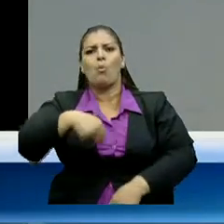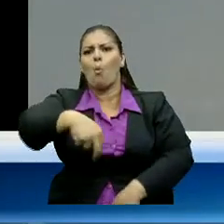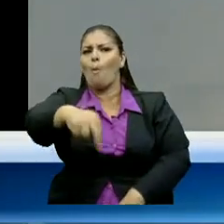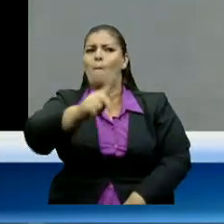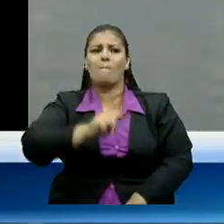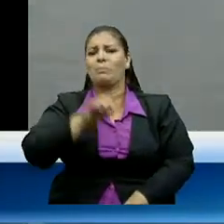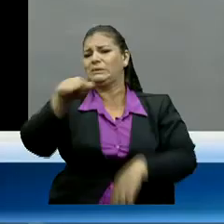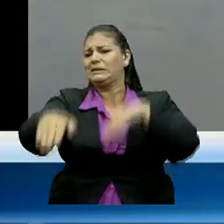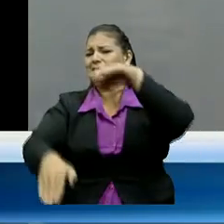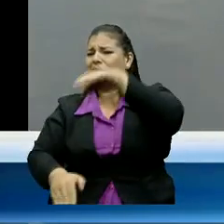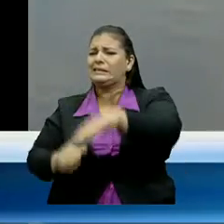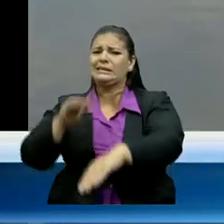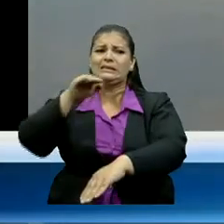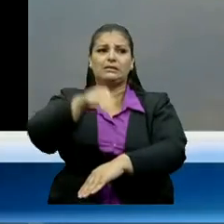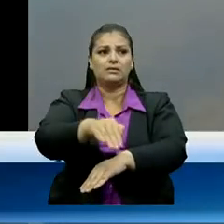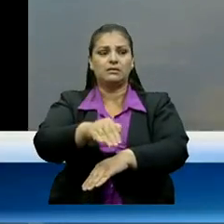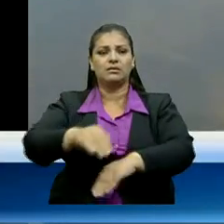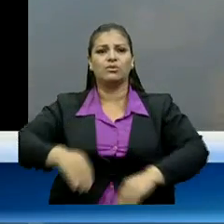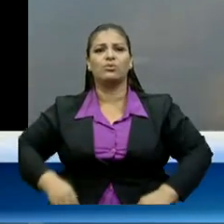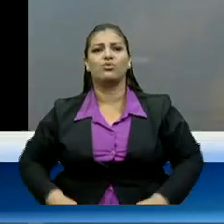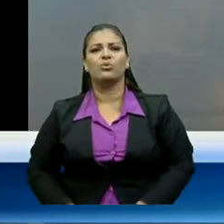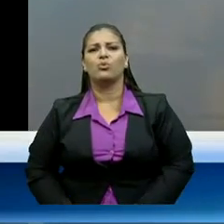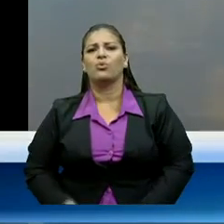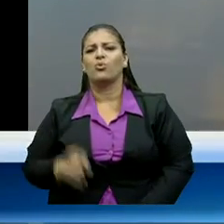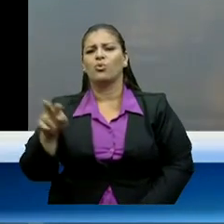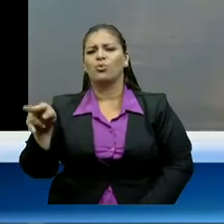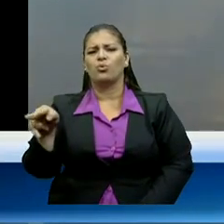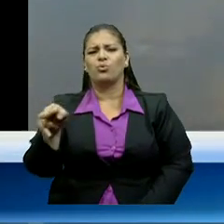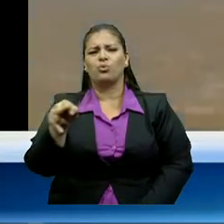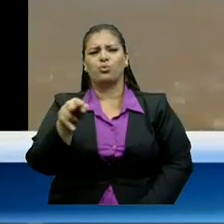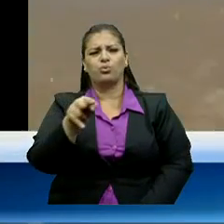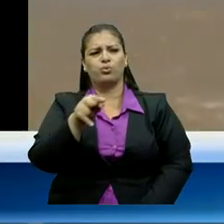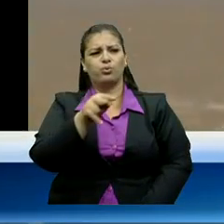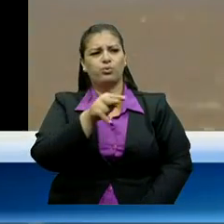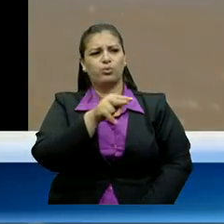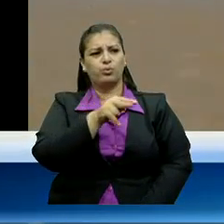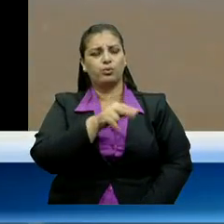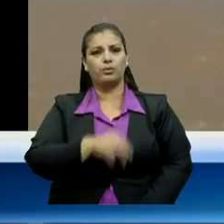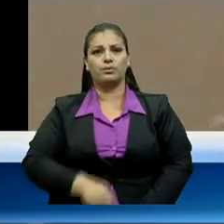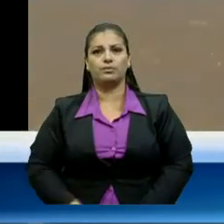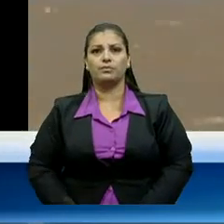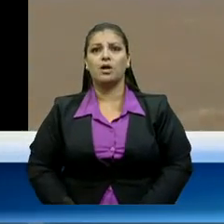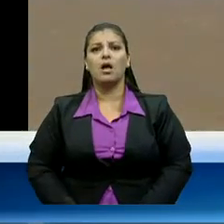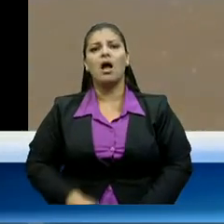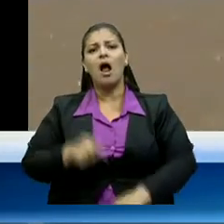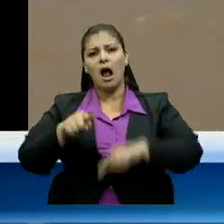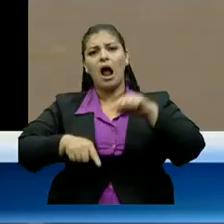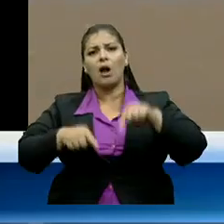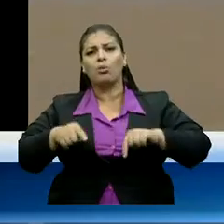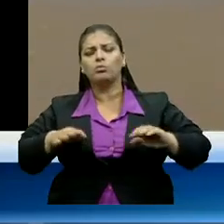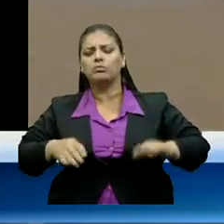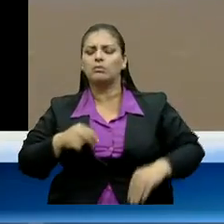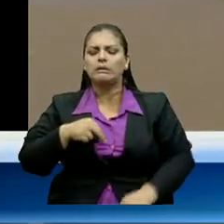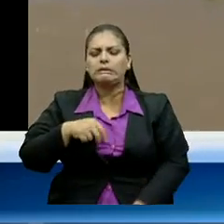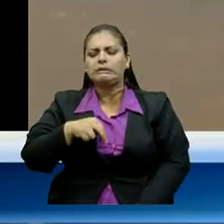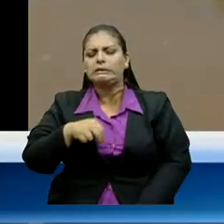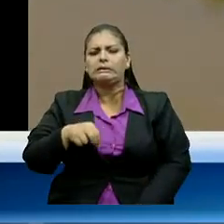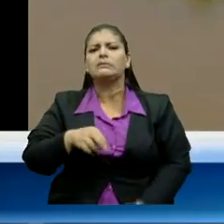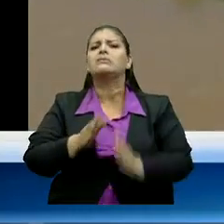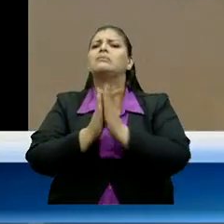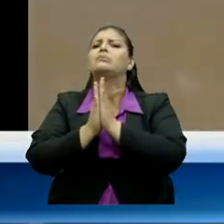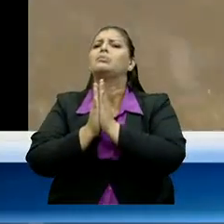deben caminar, sobre un gigante espejo de agua. Por acá aún esperan una obra urgente que impida